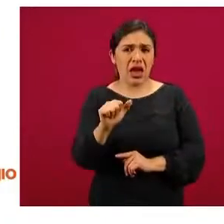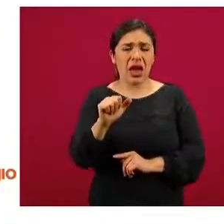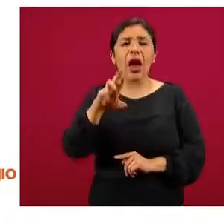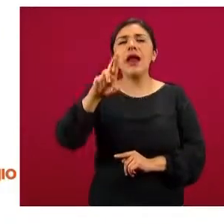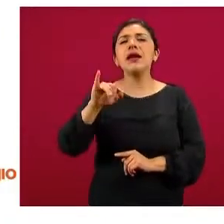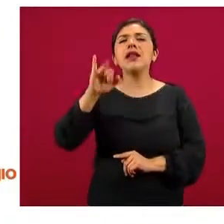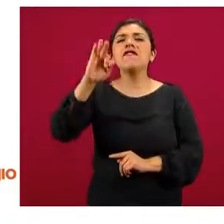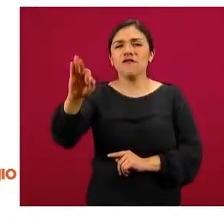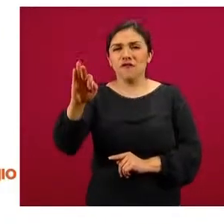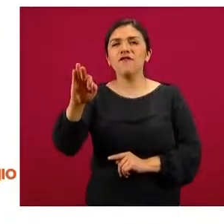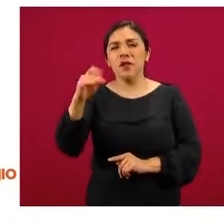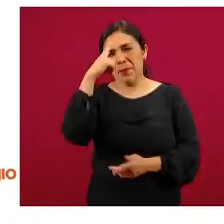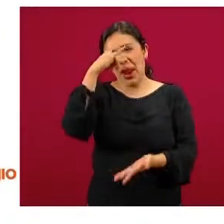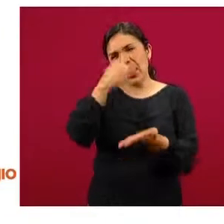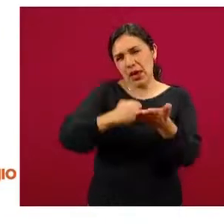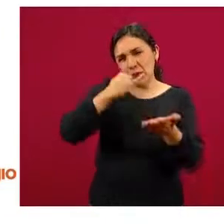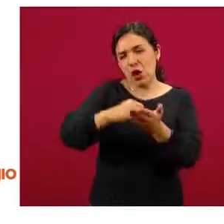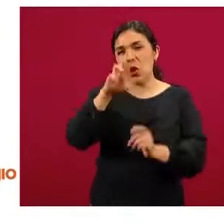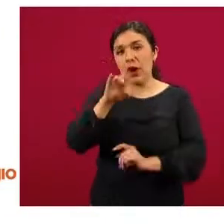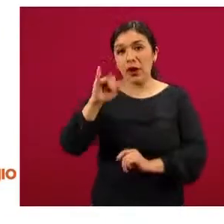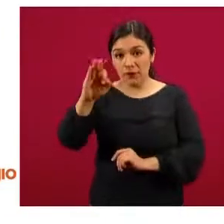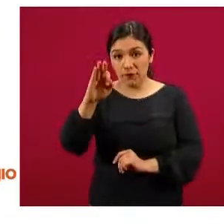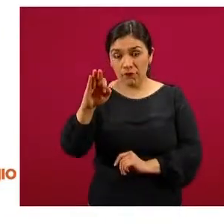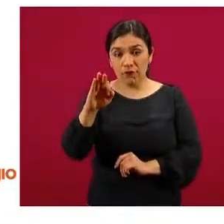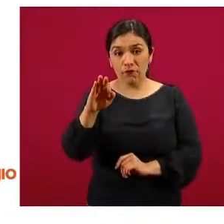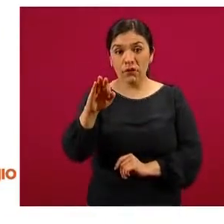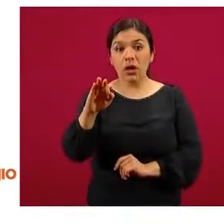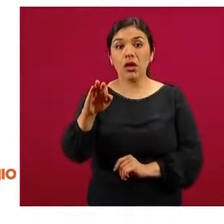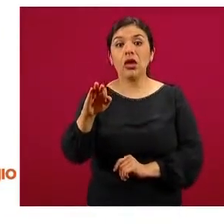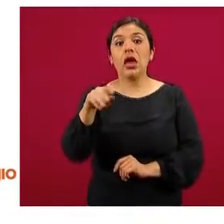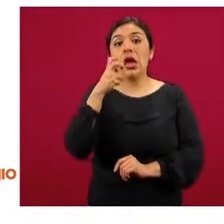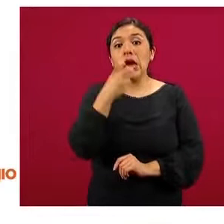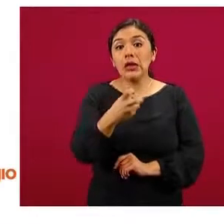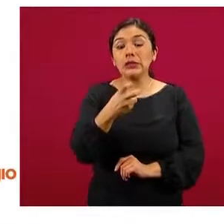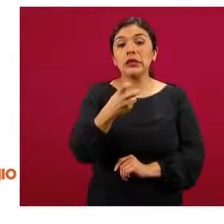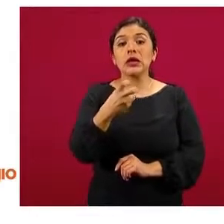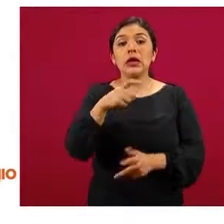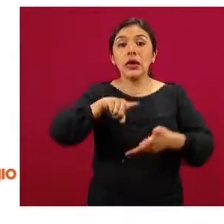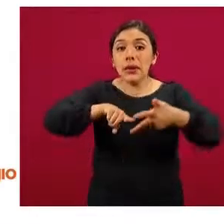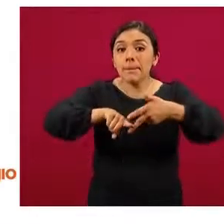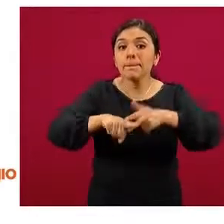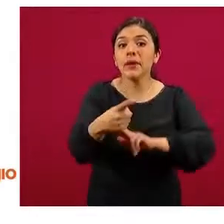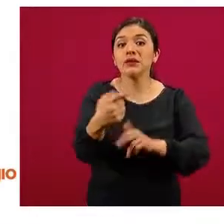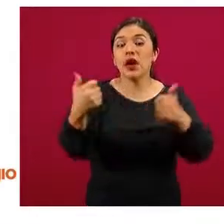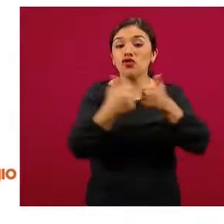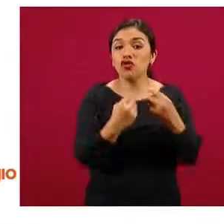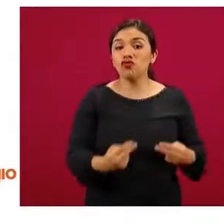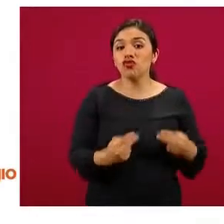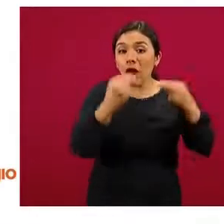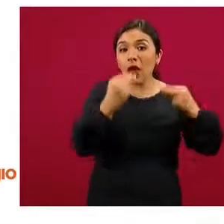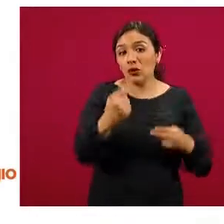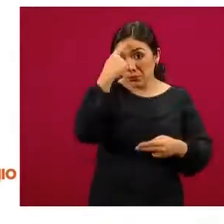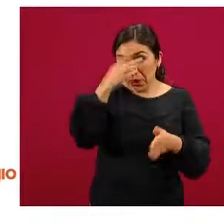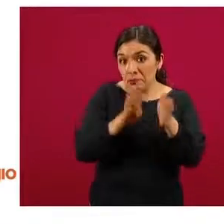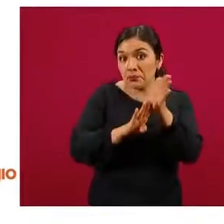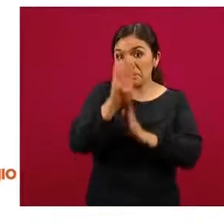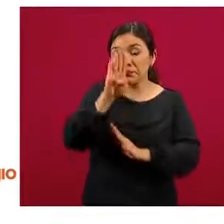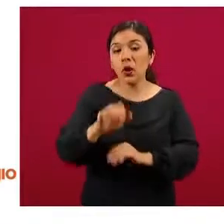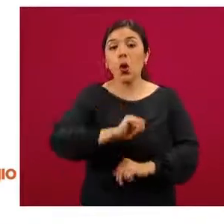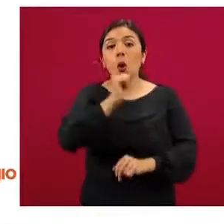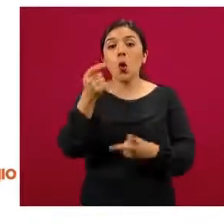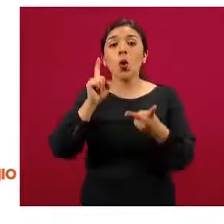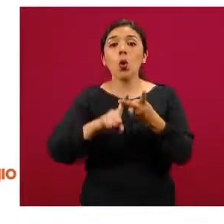RIF, régimen de incorporación fiscal, para arrancar los negocios, los emprendimientos, y el